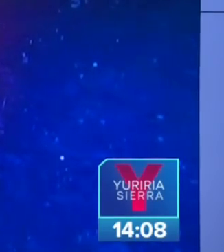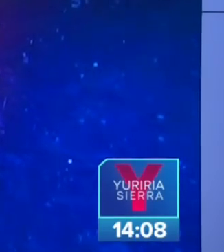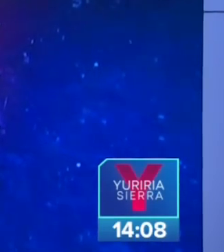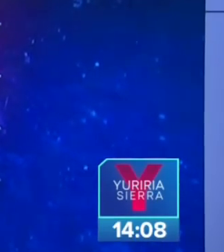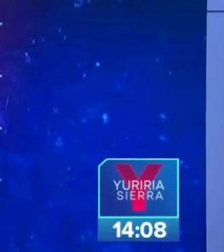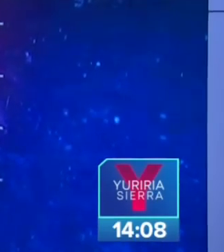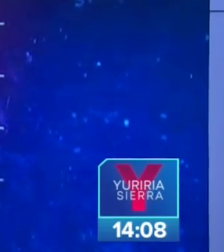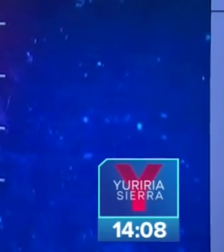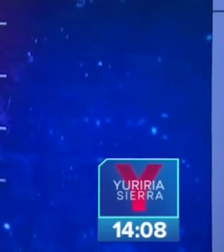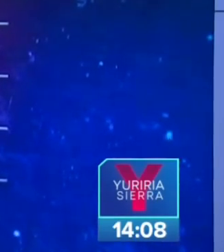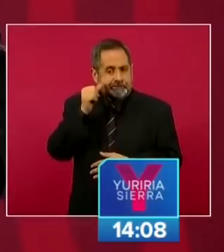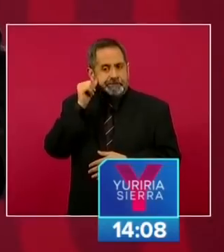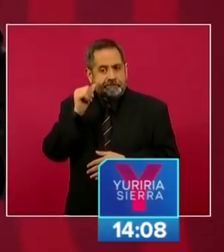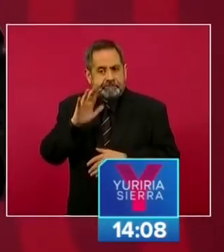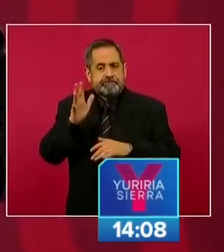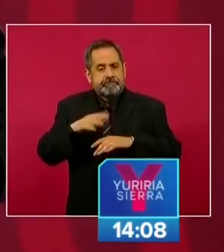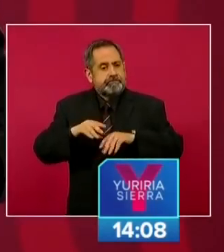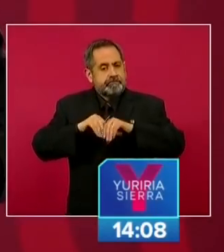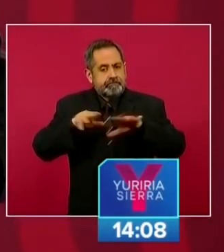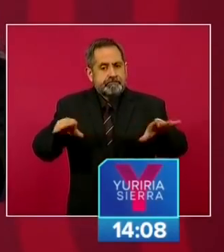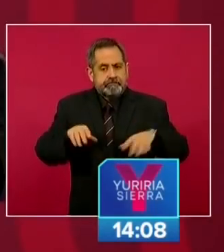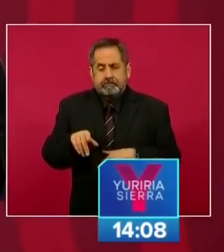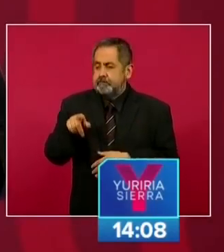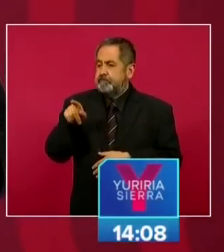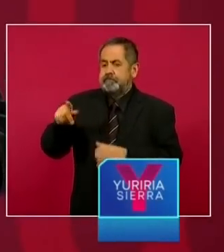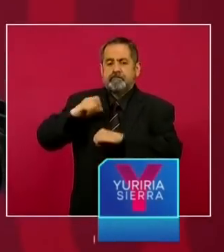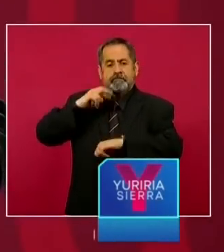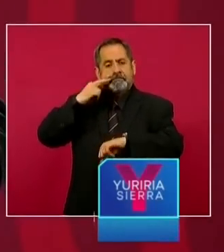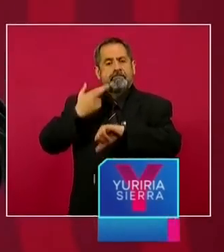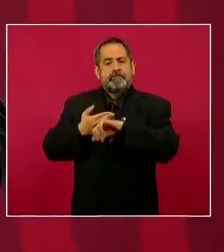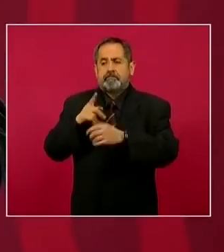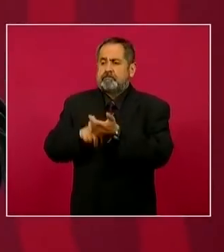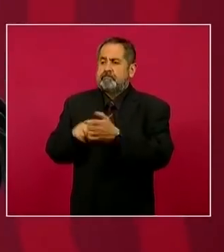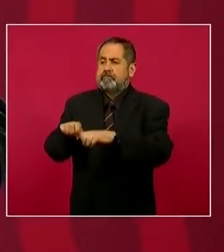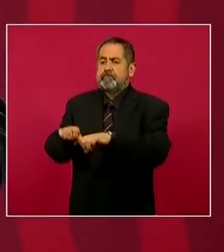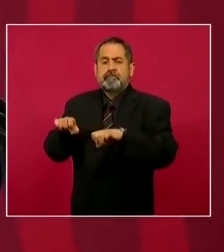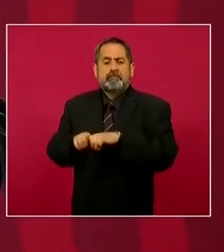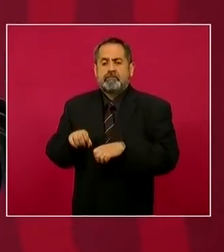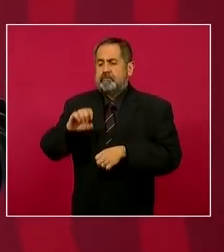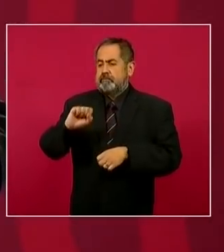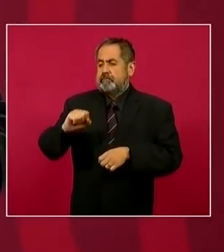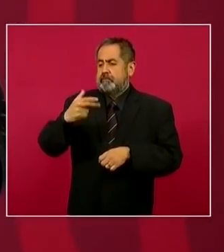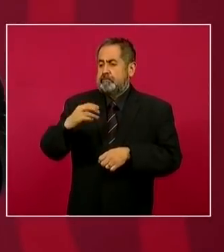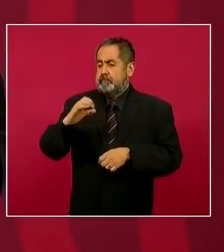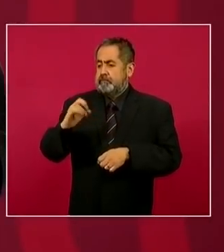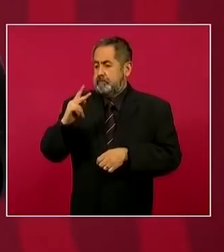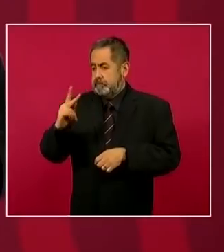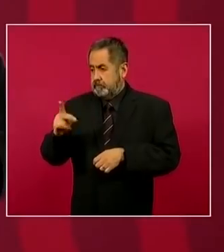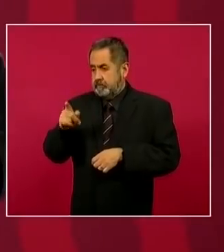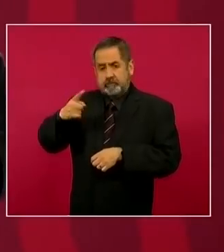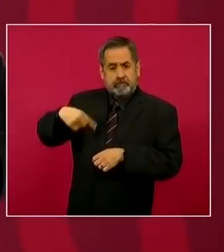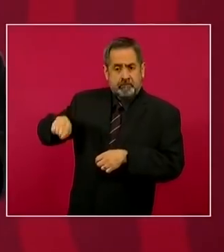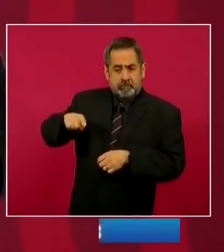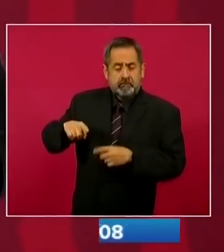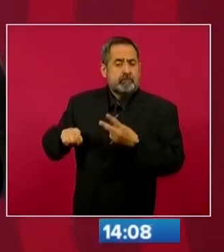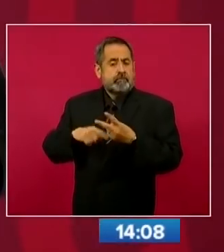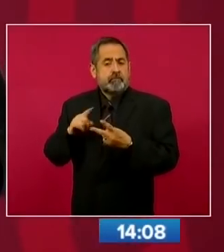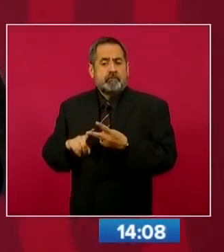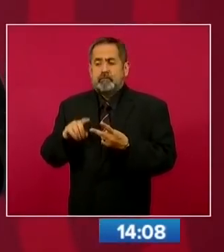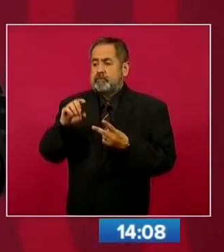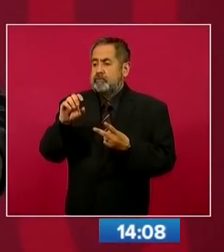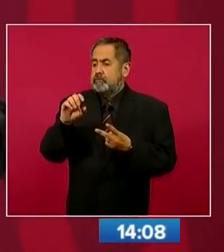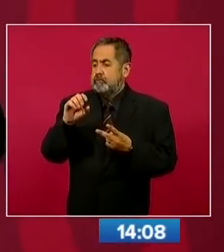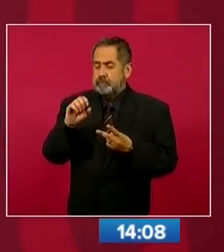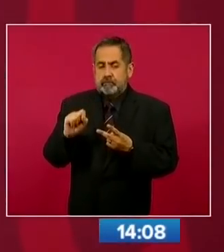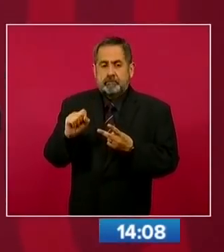secretario de Gobernación, Adán Augusto López, precisó que se sometió a una prueba PCR tras reunirse con Andrés Manuel López Obrador y